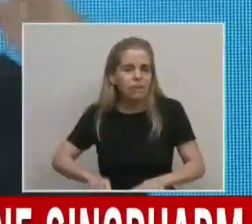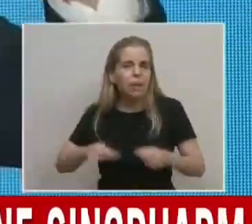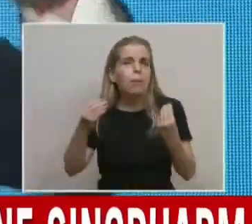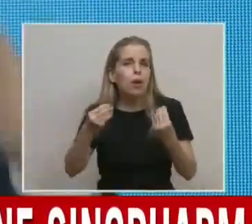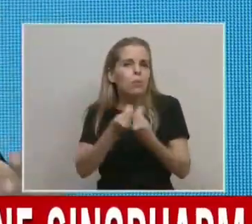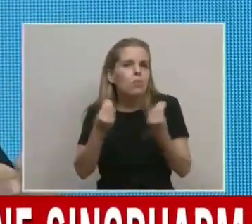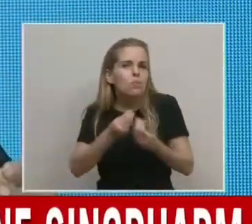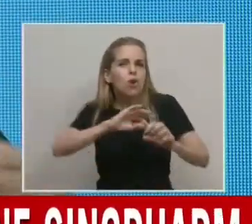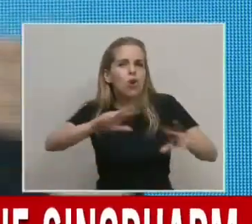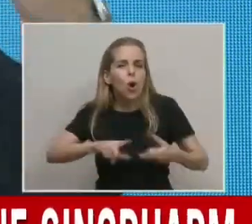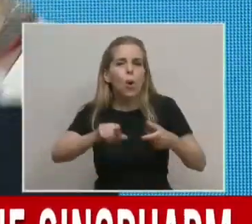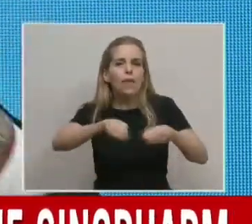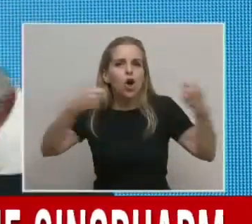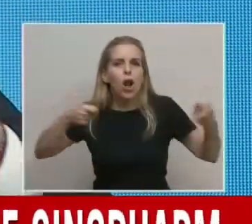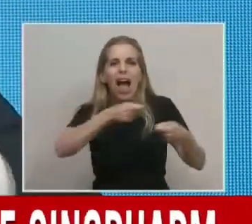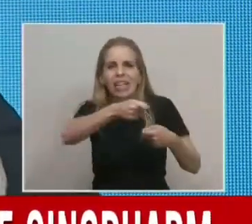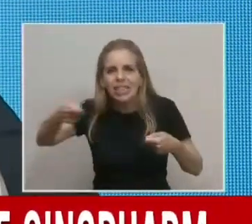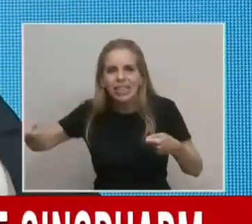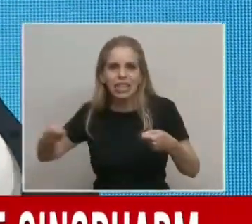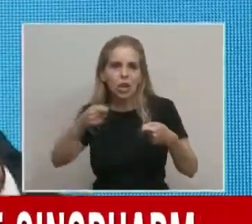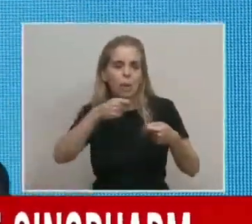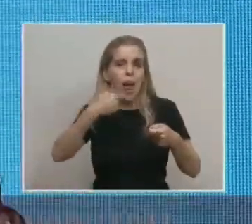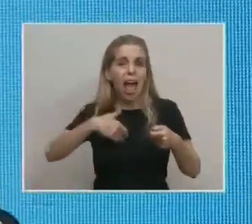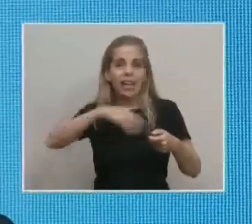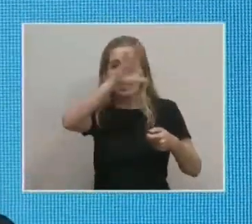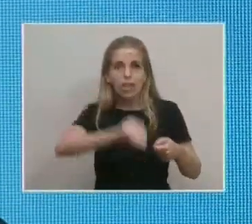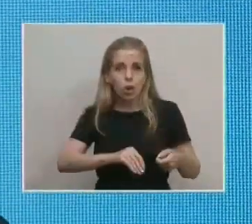en este caso a los santafesinos y a los argentinos.